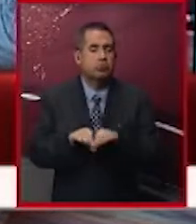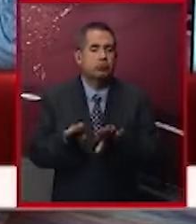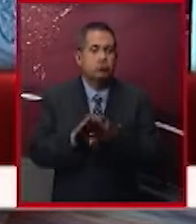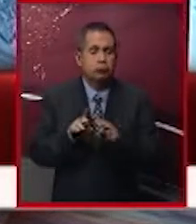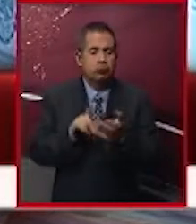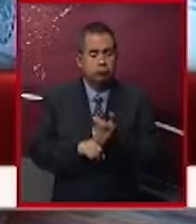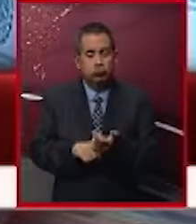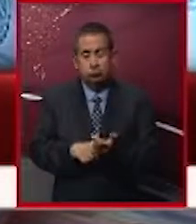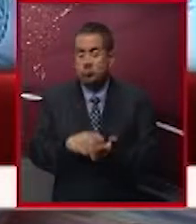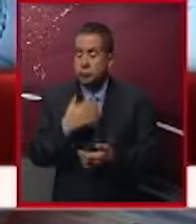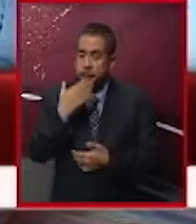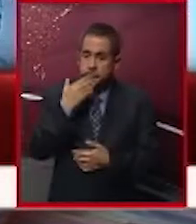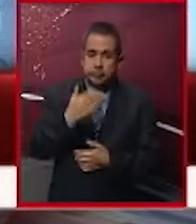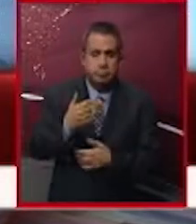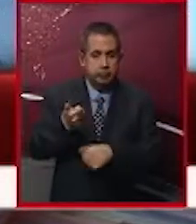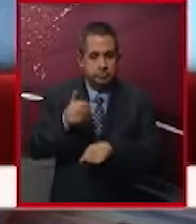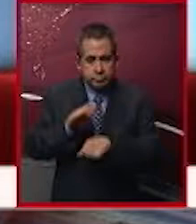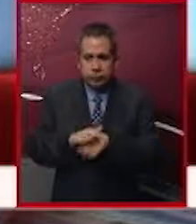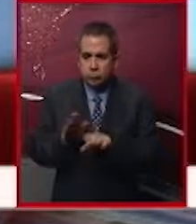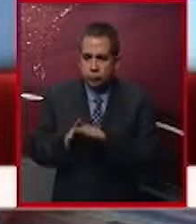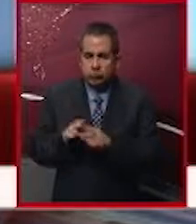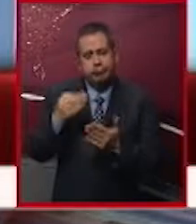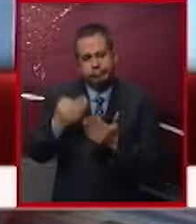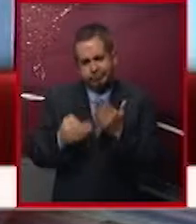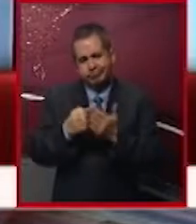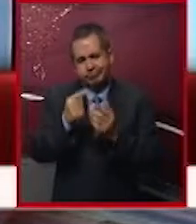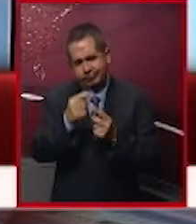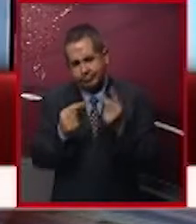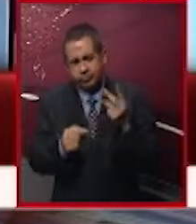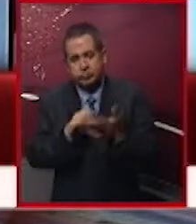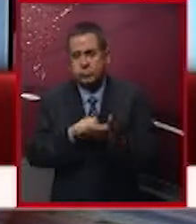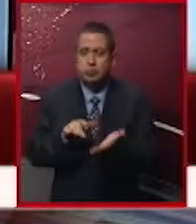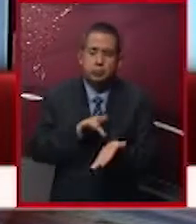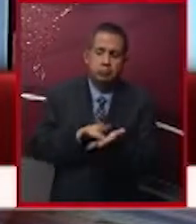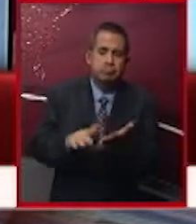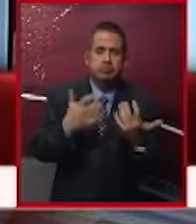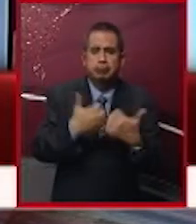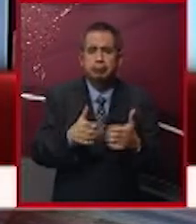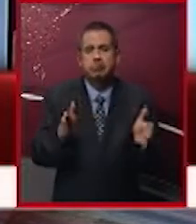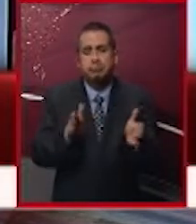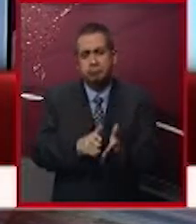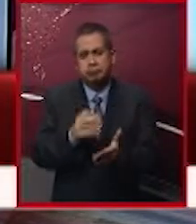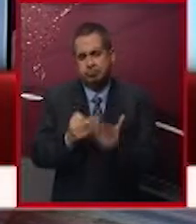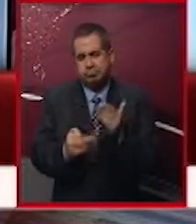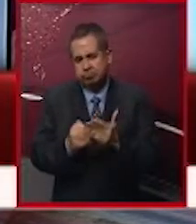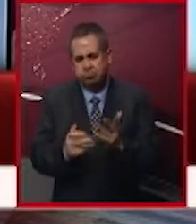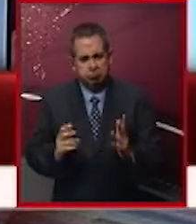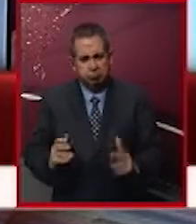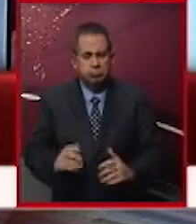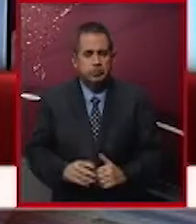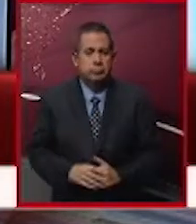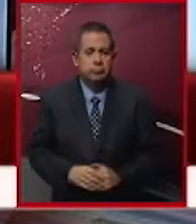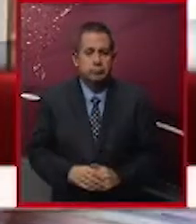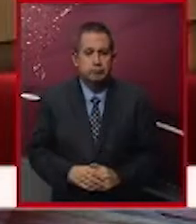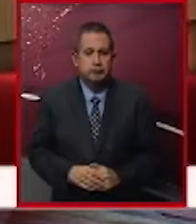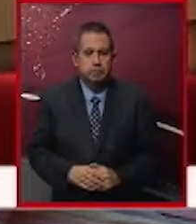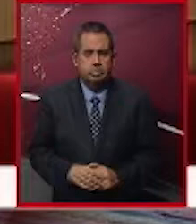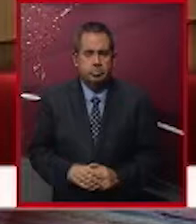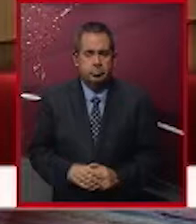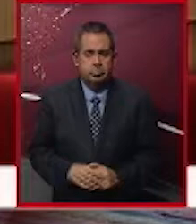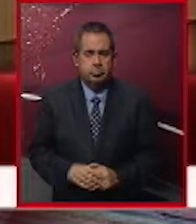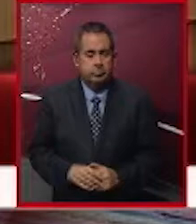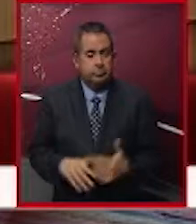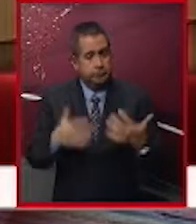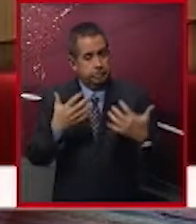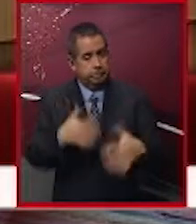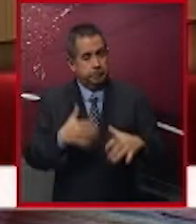días de que termine la actual administración hay materias pendientes, por ejemplo, el apoyo a las micro, pequeñas y medianas empresas. Las